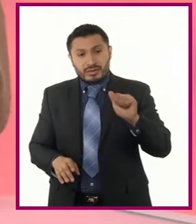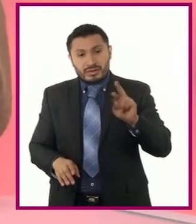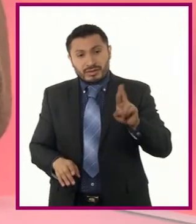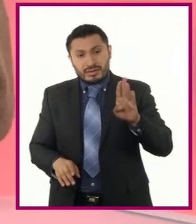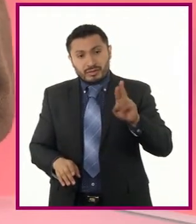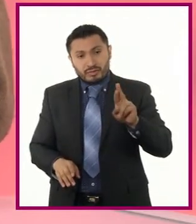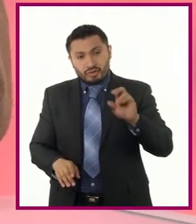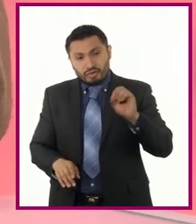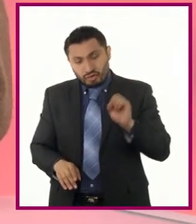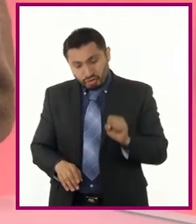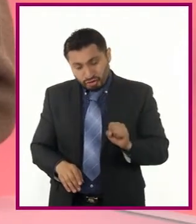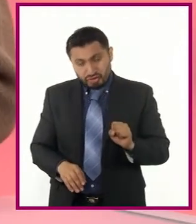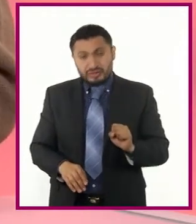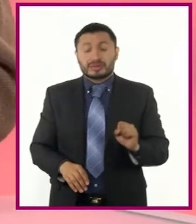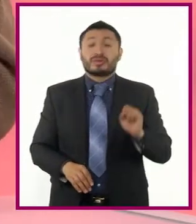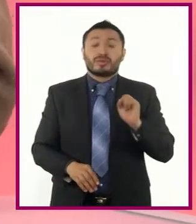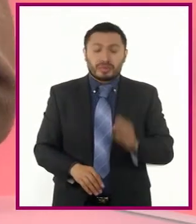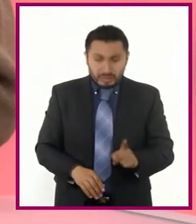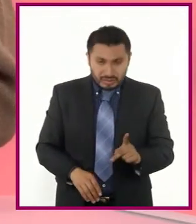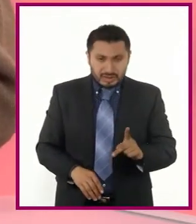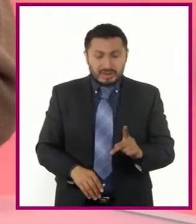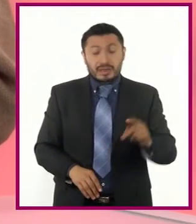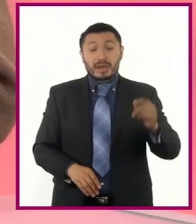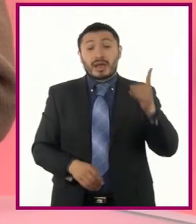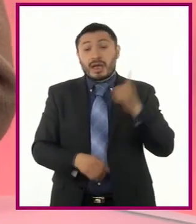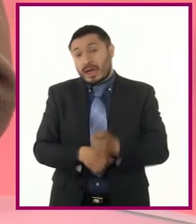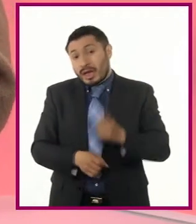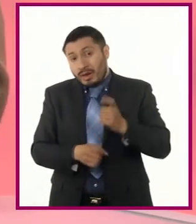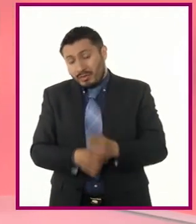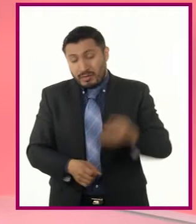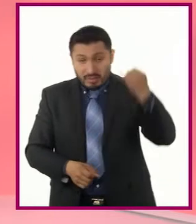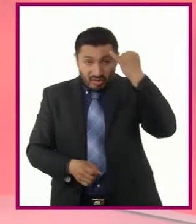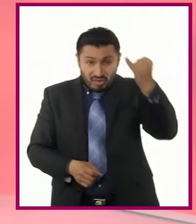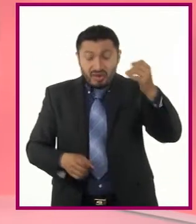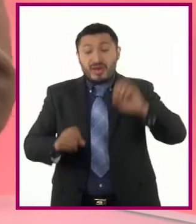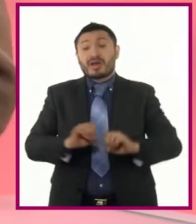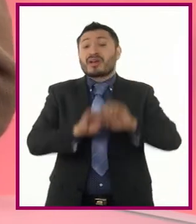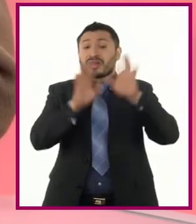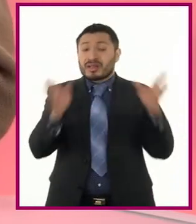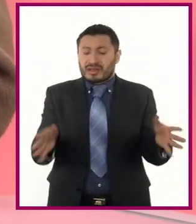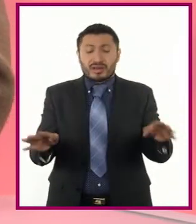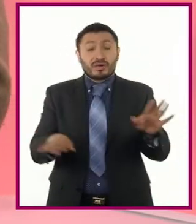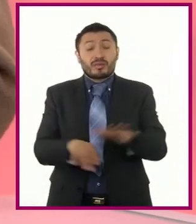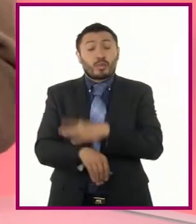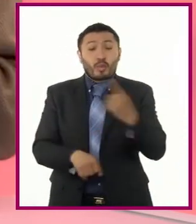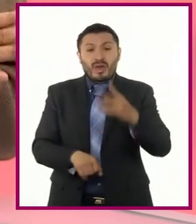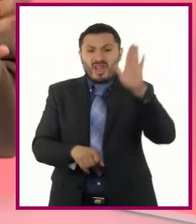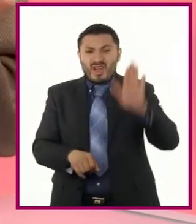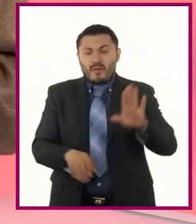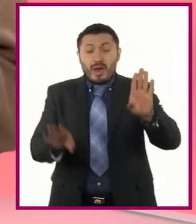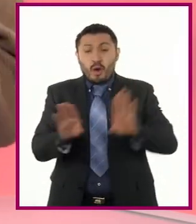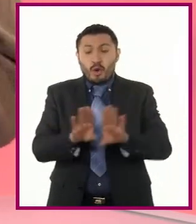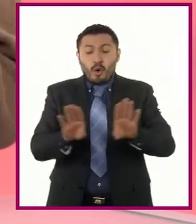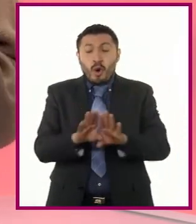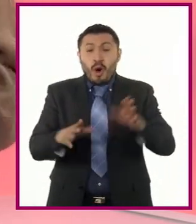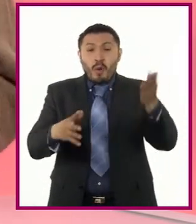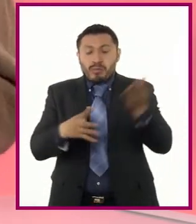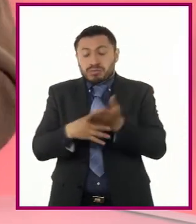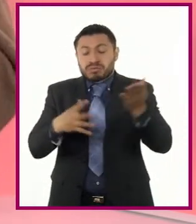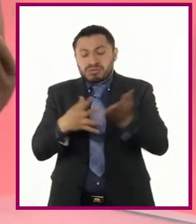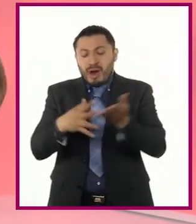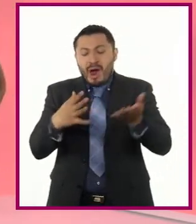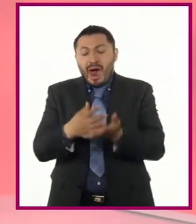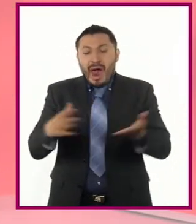bien, Anel. En este sentido, yo creo que hay que tener muy claro esta situación, porque pareciera que tenemos como muy separados